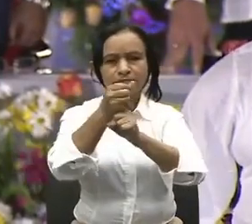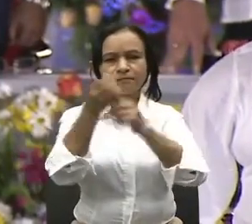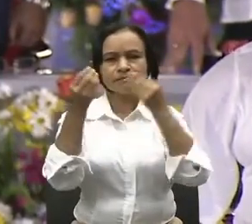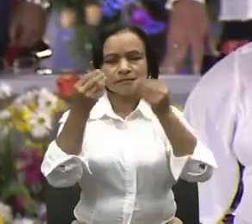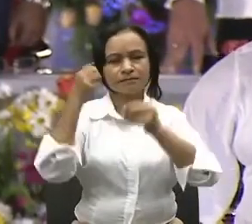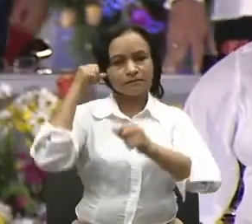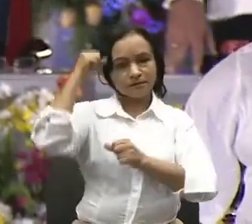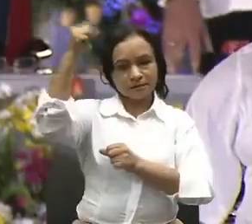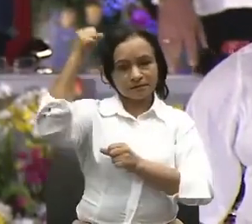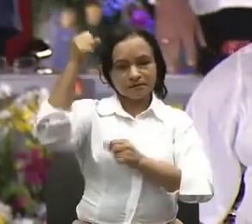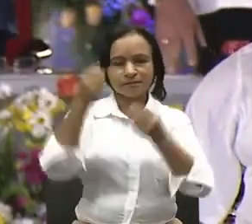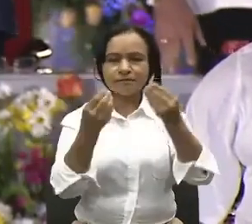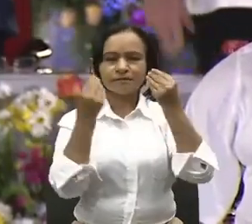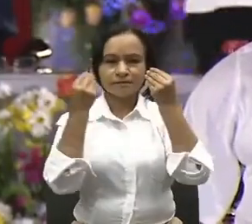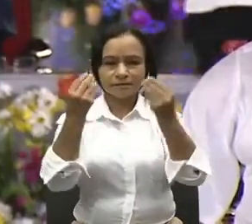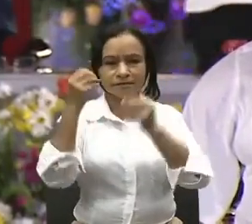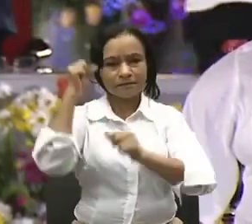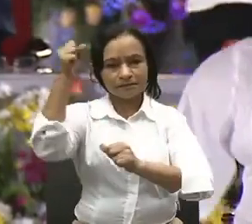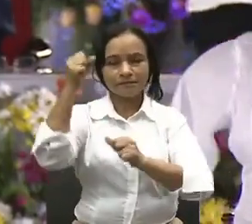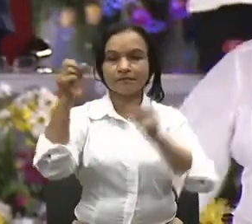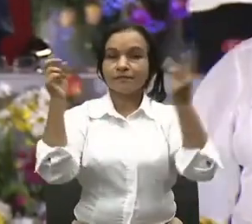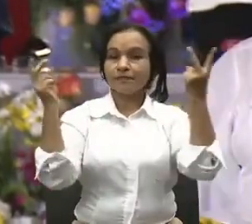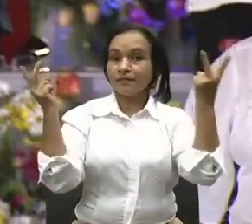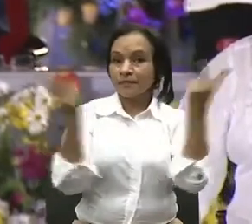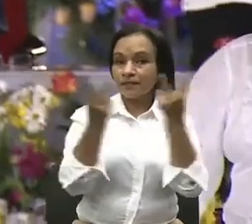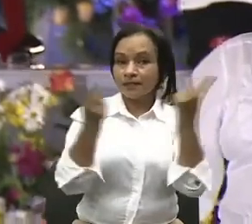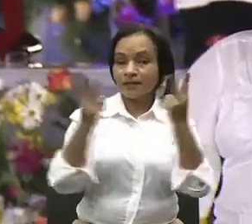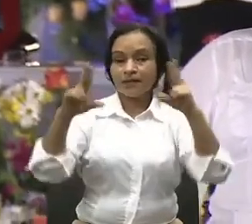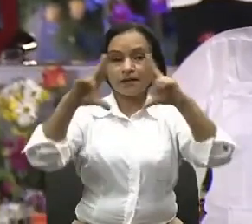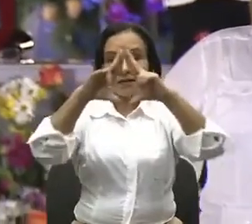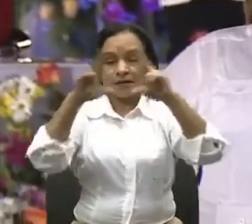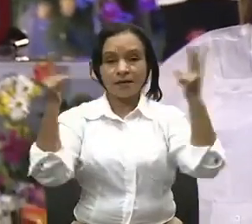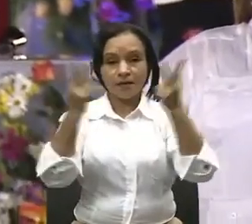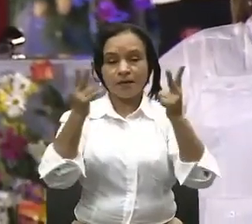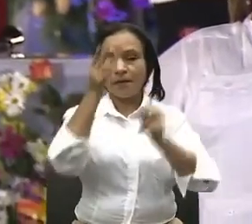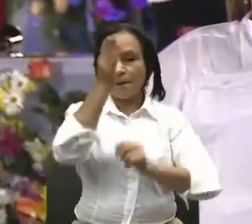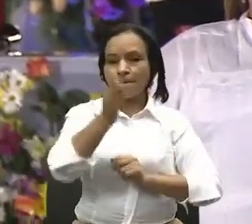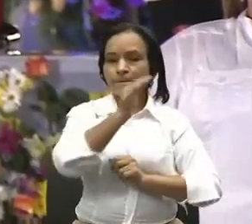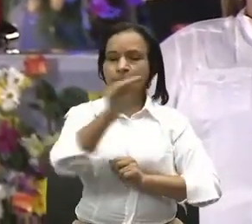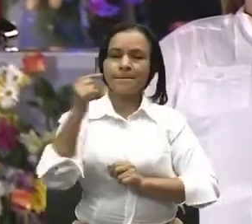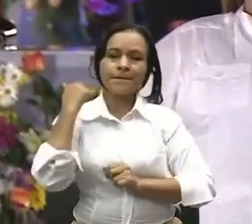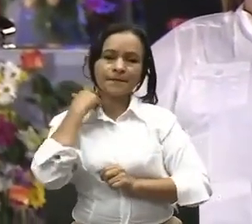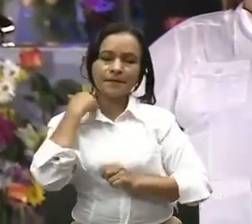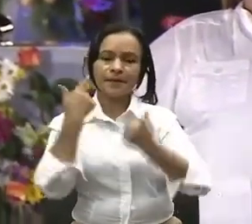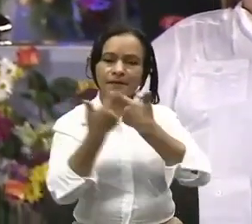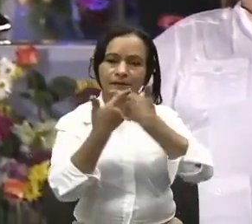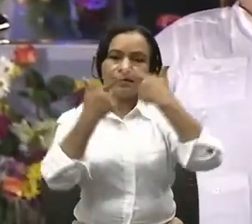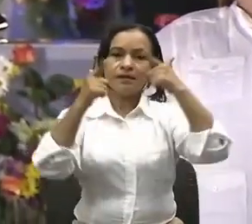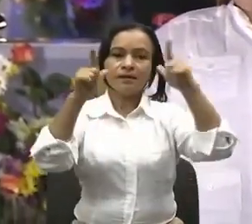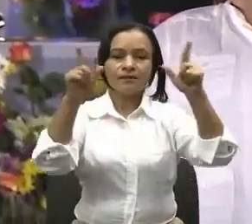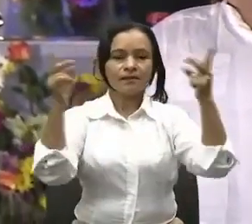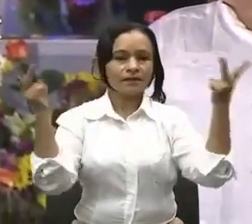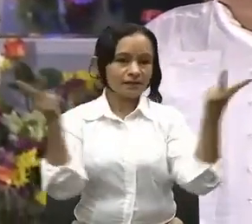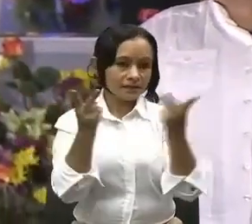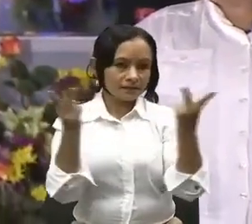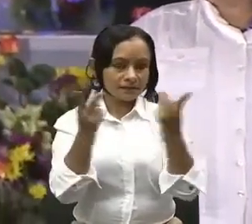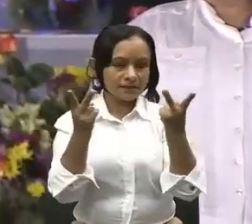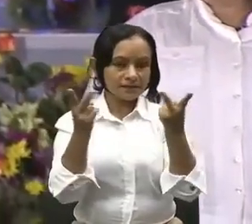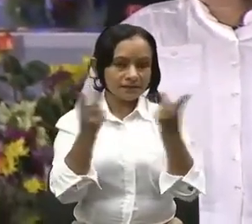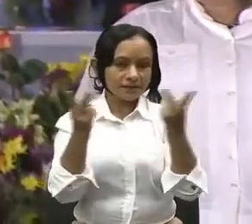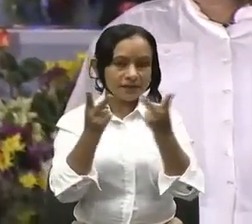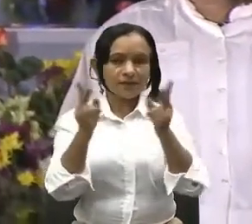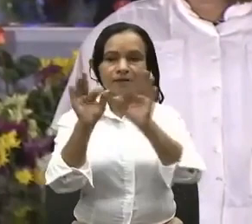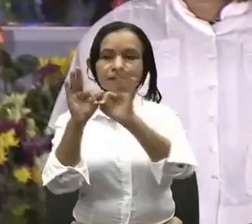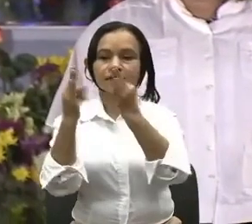grandes victorias. ¡Que viva Nicaragua bendita y siempre libre! ¡Que vivan